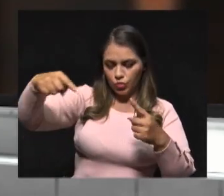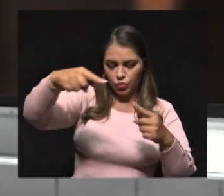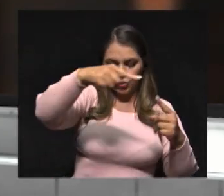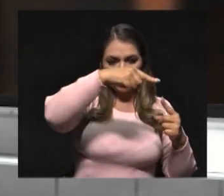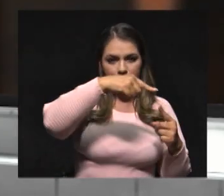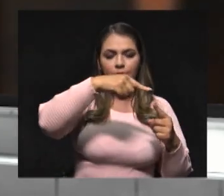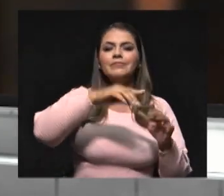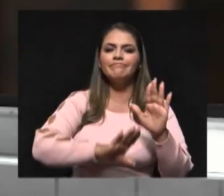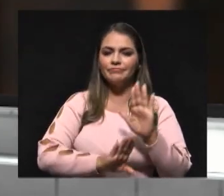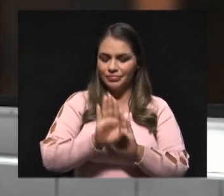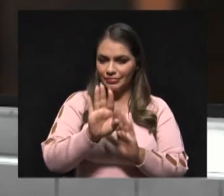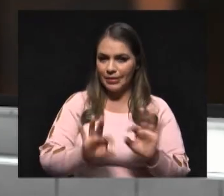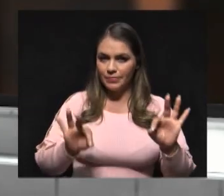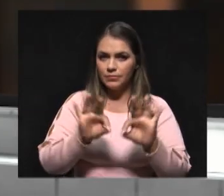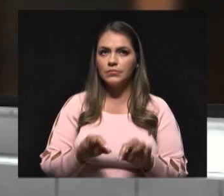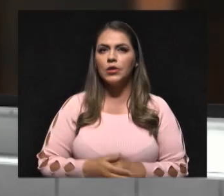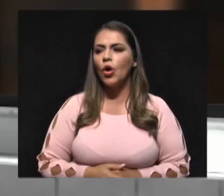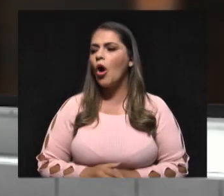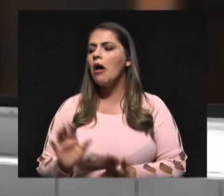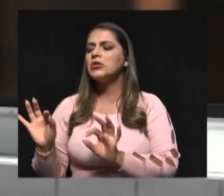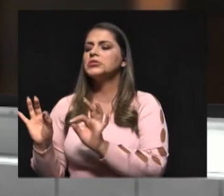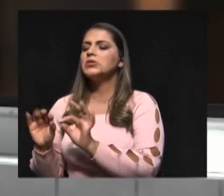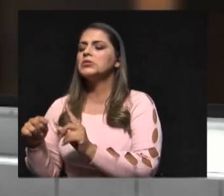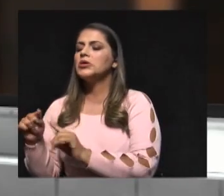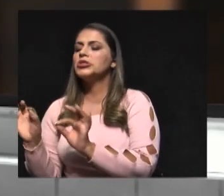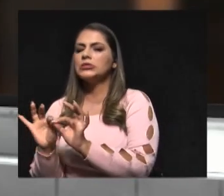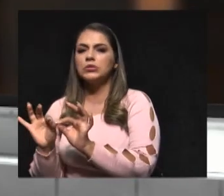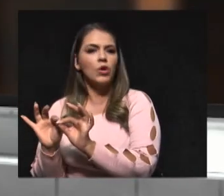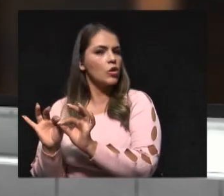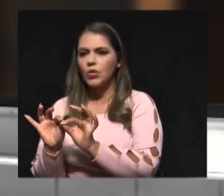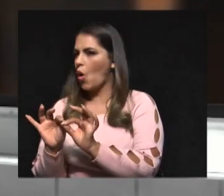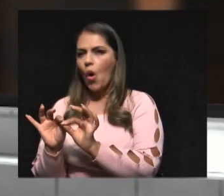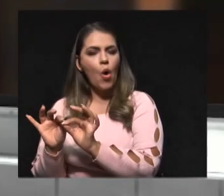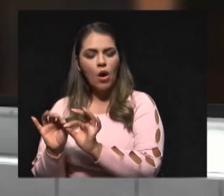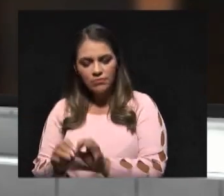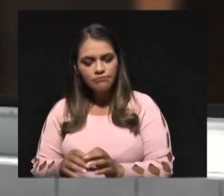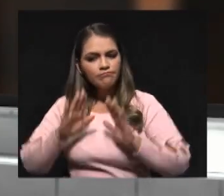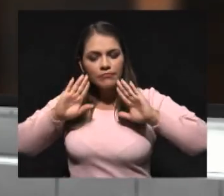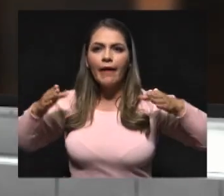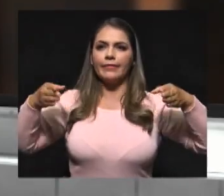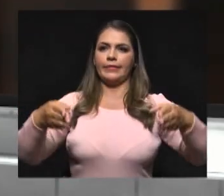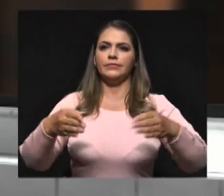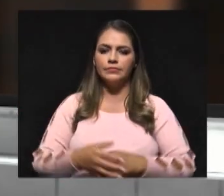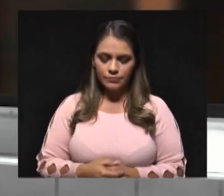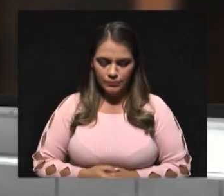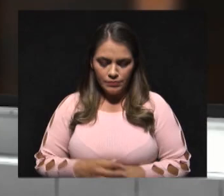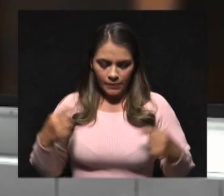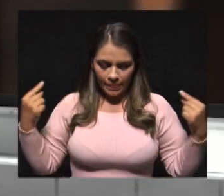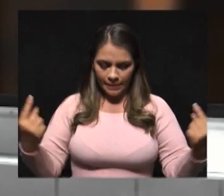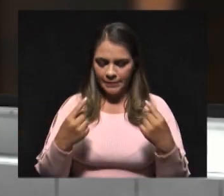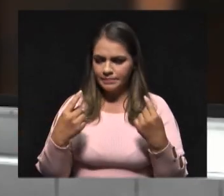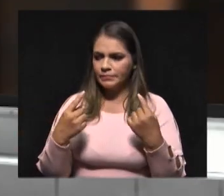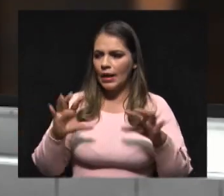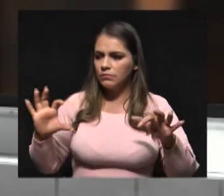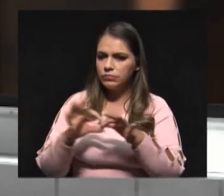importantes y no como una línea cita de desarrollo importante porque en la medida en que lo vemos aislado de todo el desarrollo